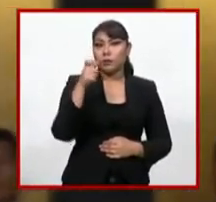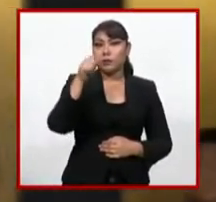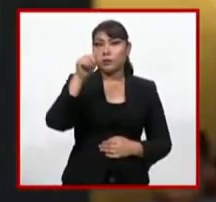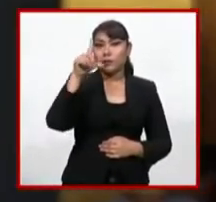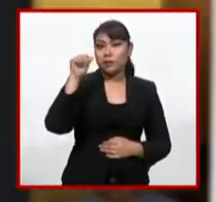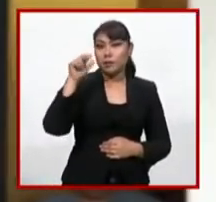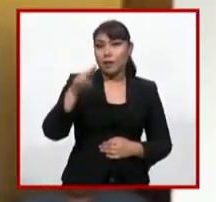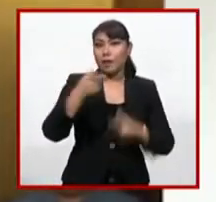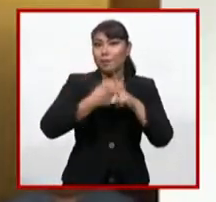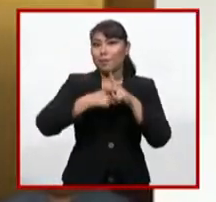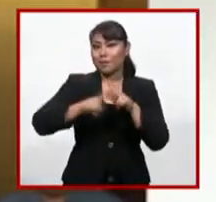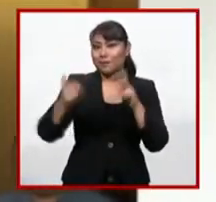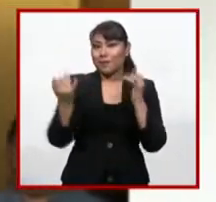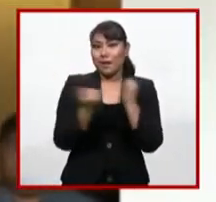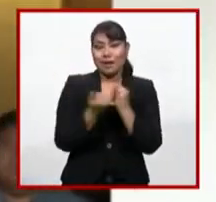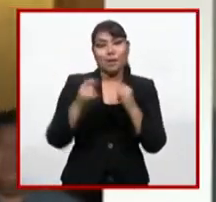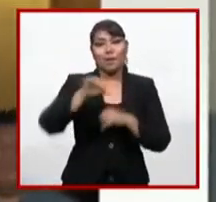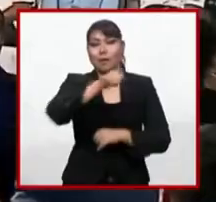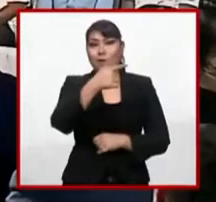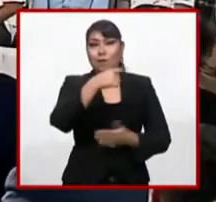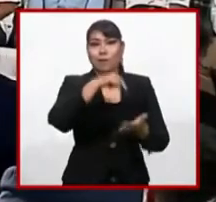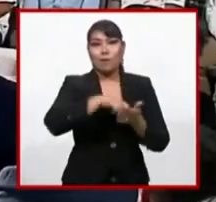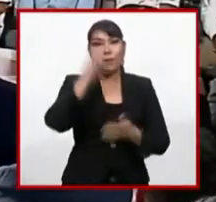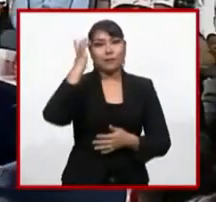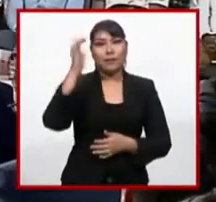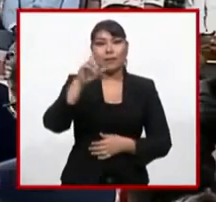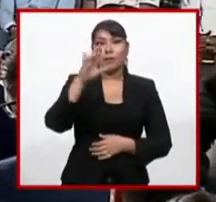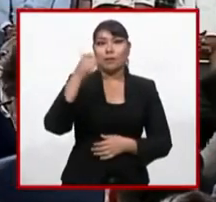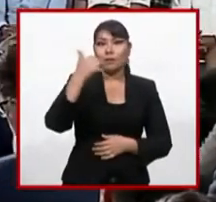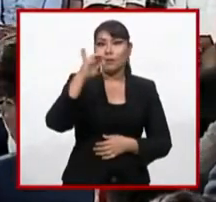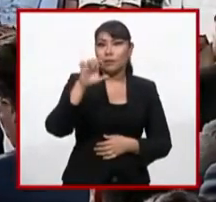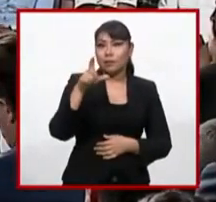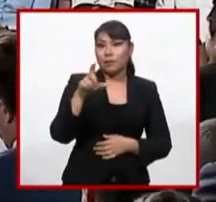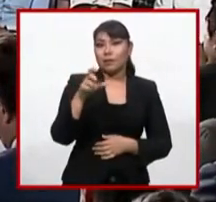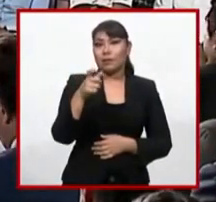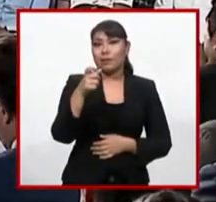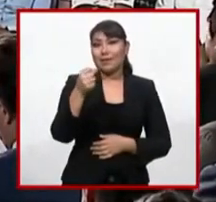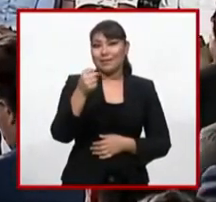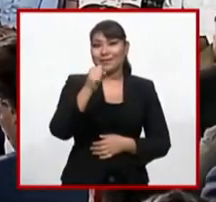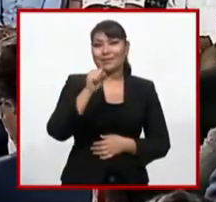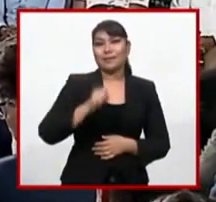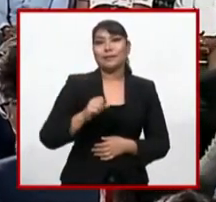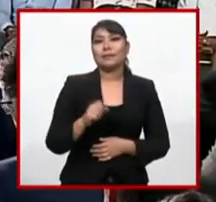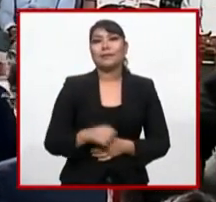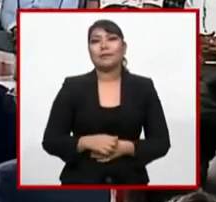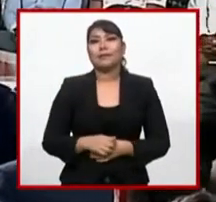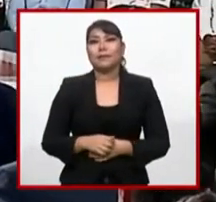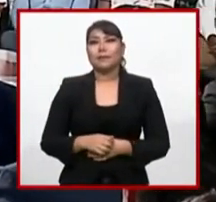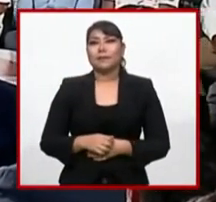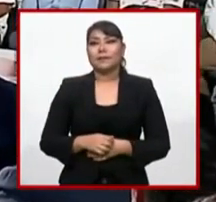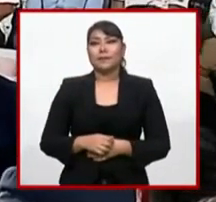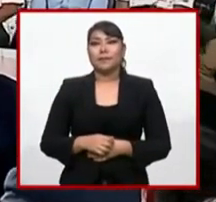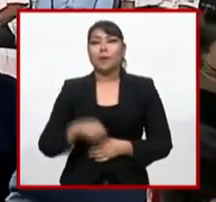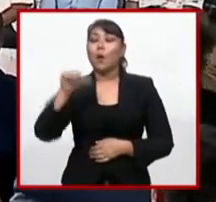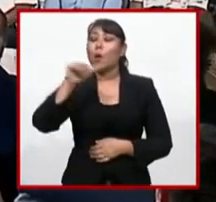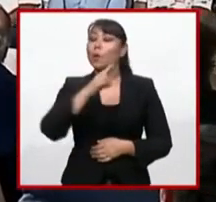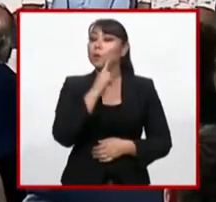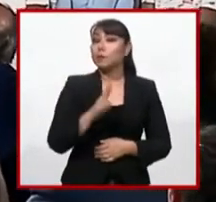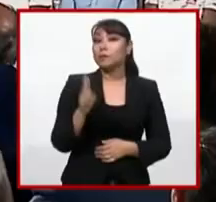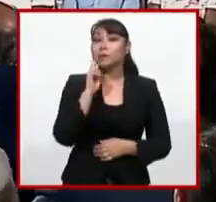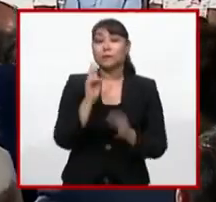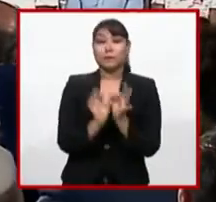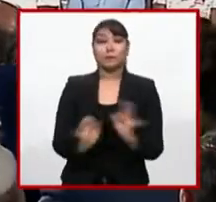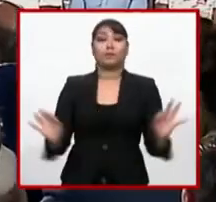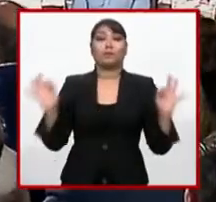Universidad de Santos Reyes Nopala. Y el día de hoy también les traigo una gran noticia, porque el